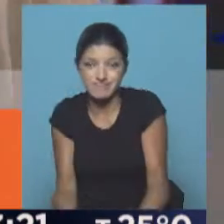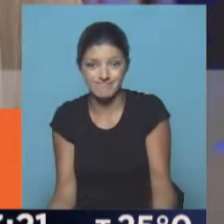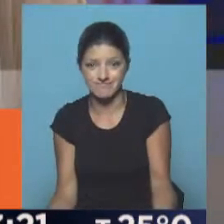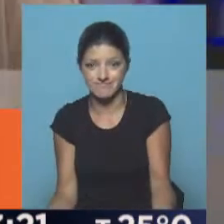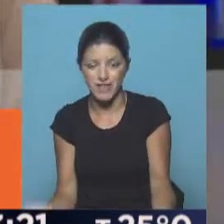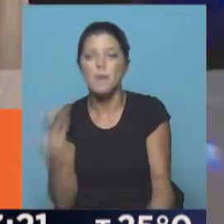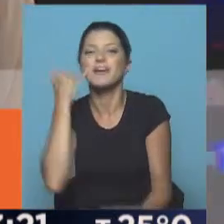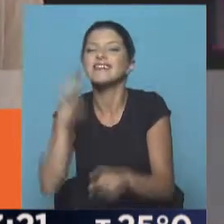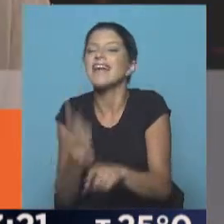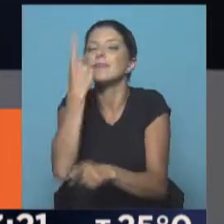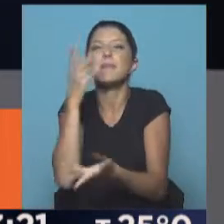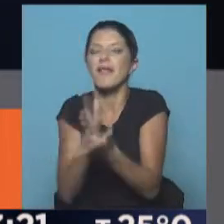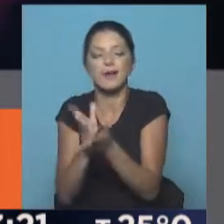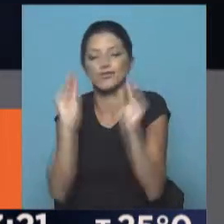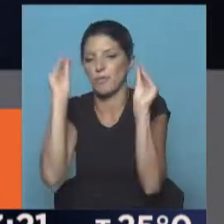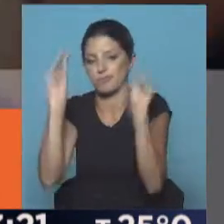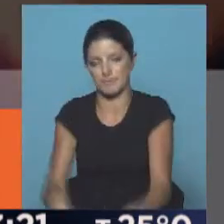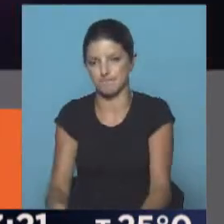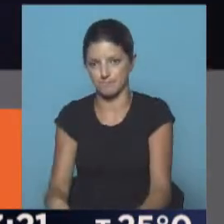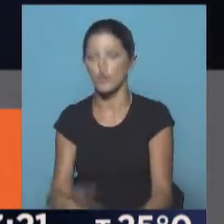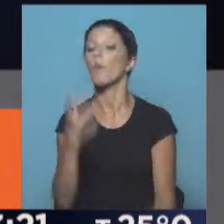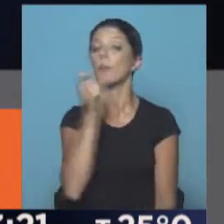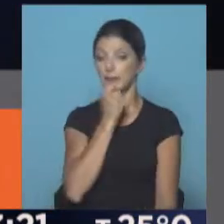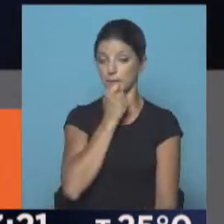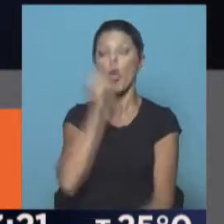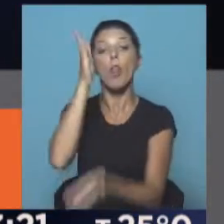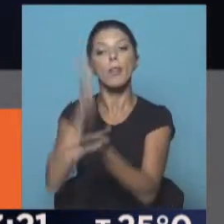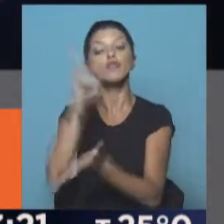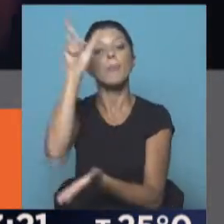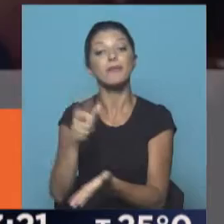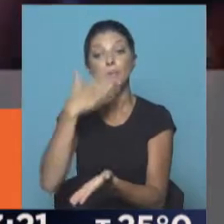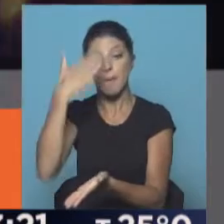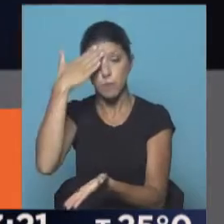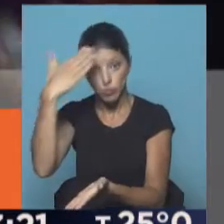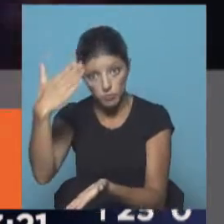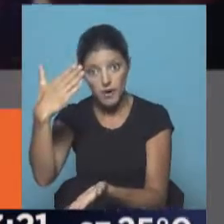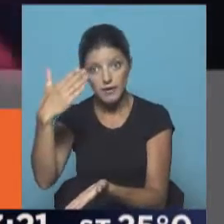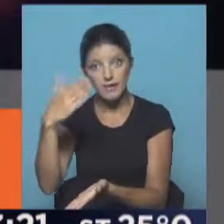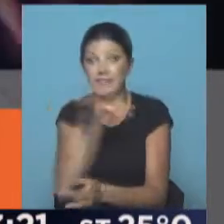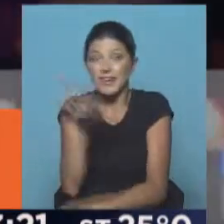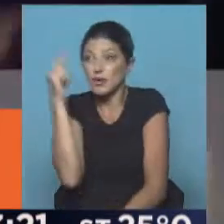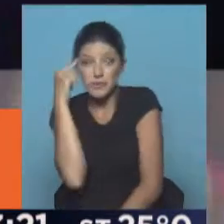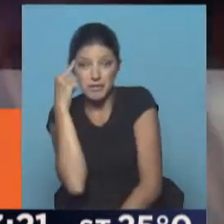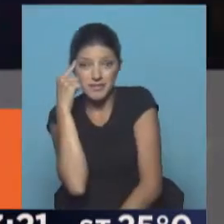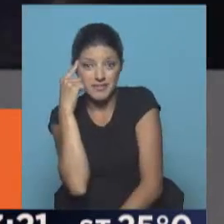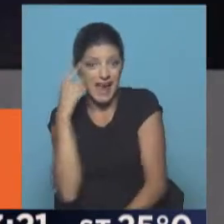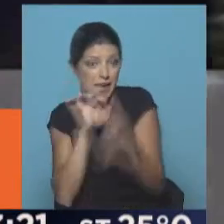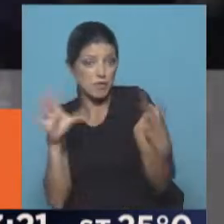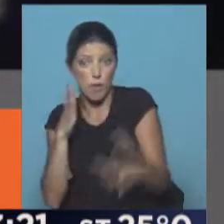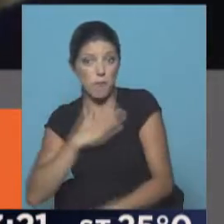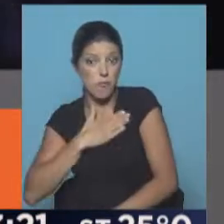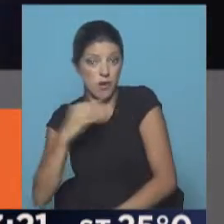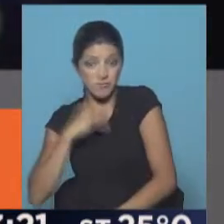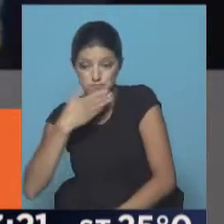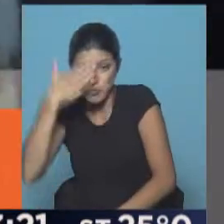hay una pérdida. El derecho del musulmán de no ser considerado un enemigo por ser musulmán es un